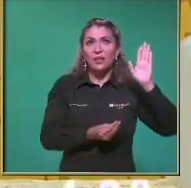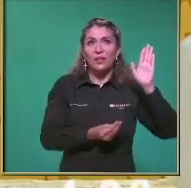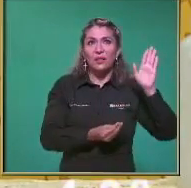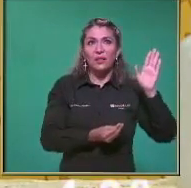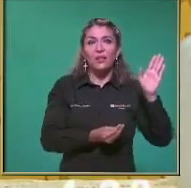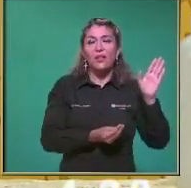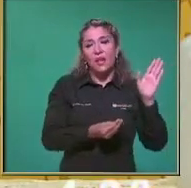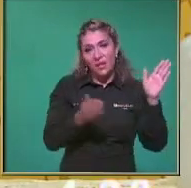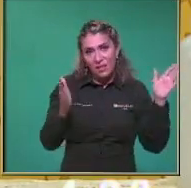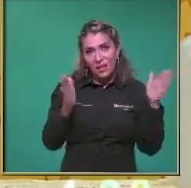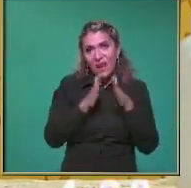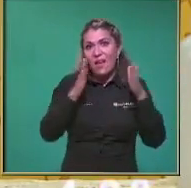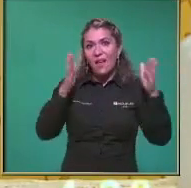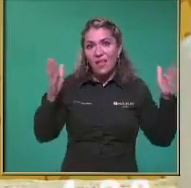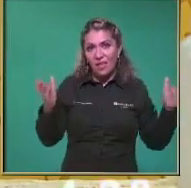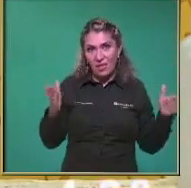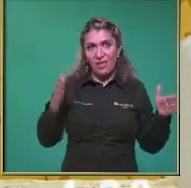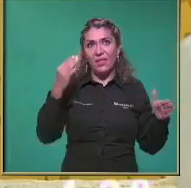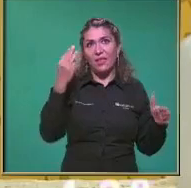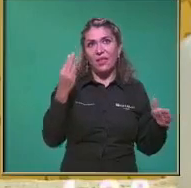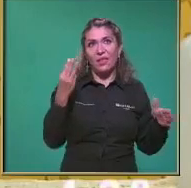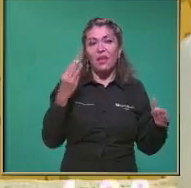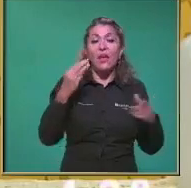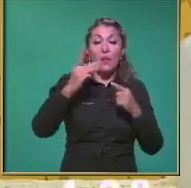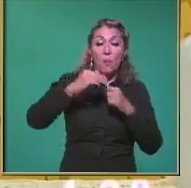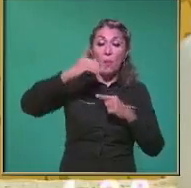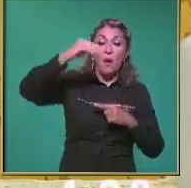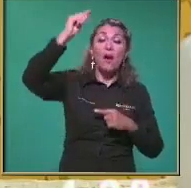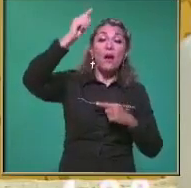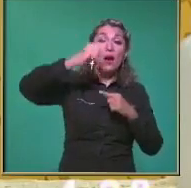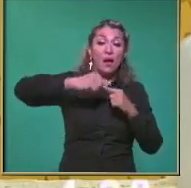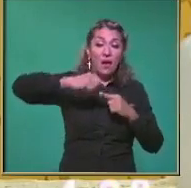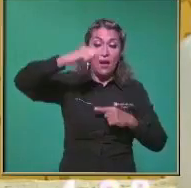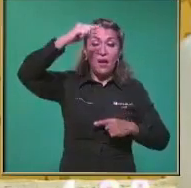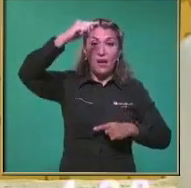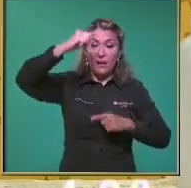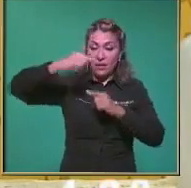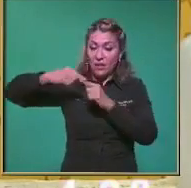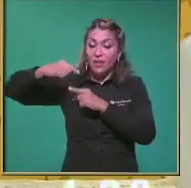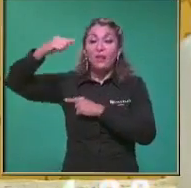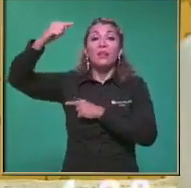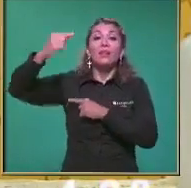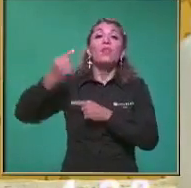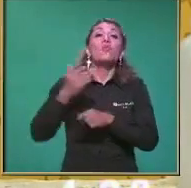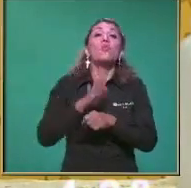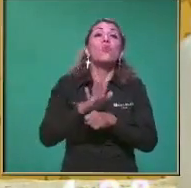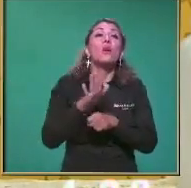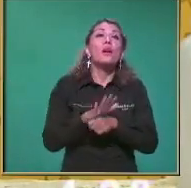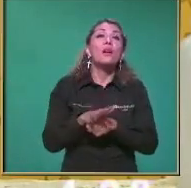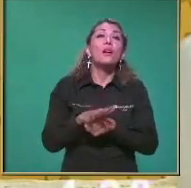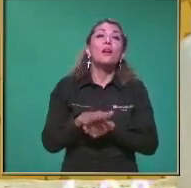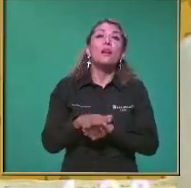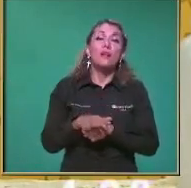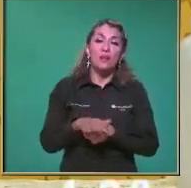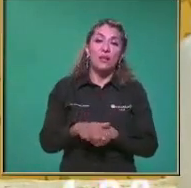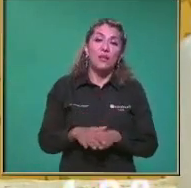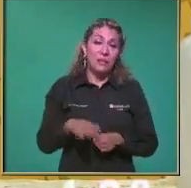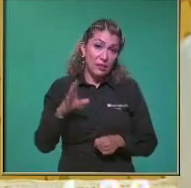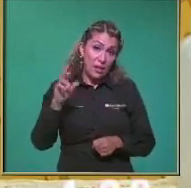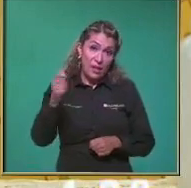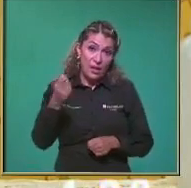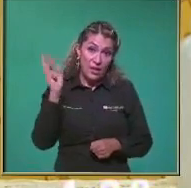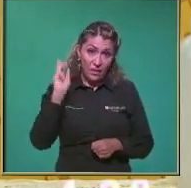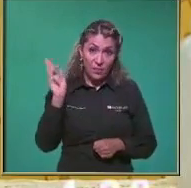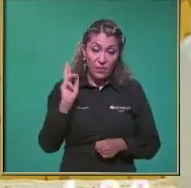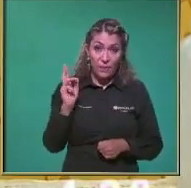Aquí vamos a ver. ¿Quién está más largo? En este caso, chicos de radio, tengo los